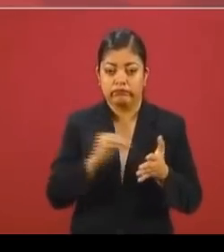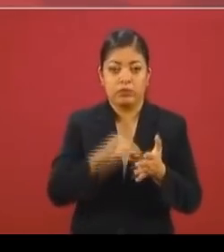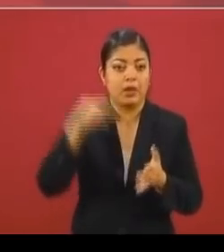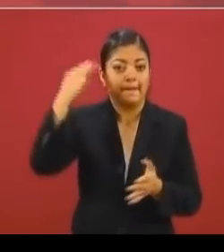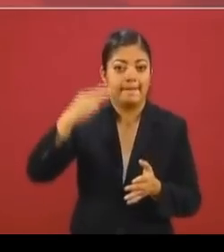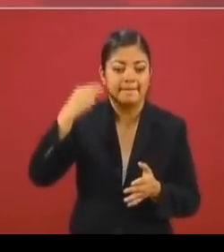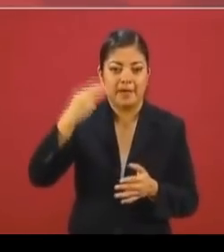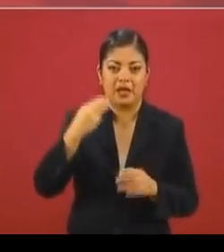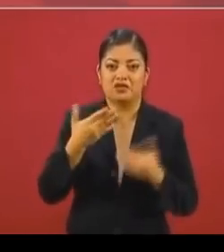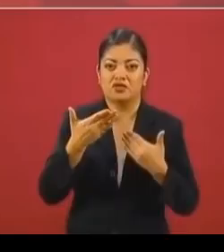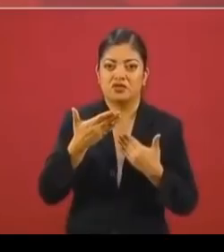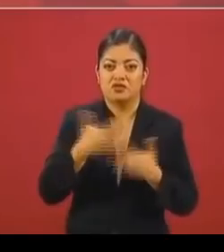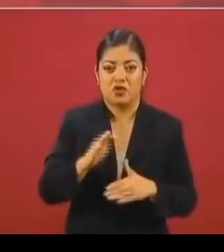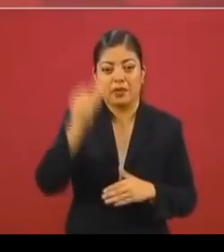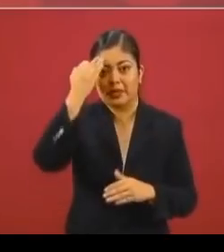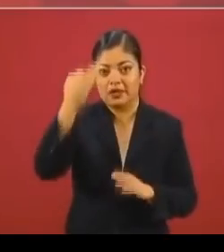de la pandemia.